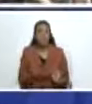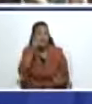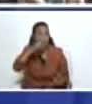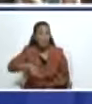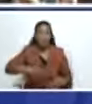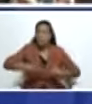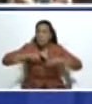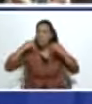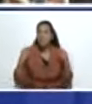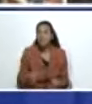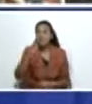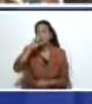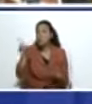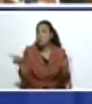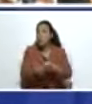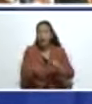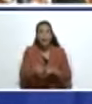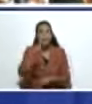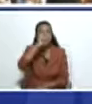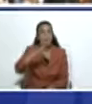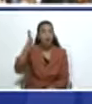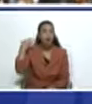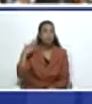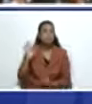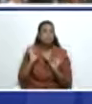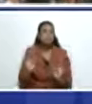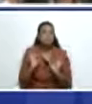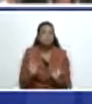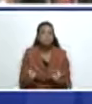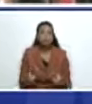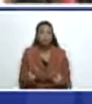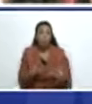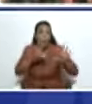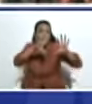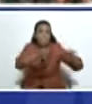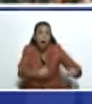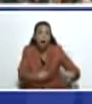pueblo, como hace 5 años. Que nos iban a invadir,